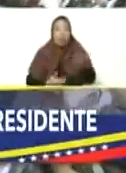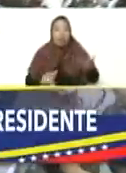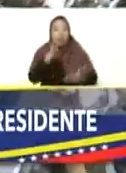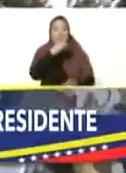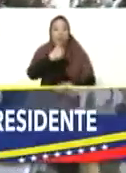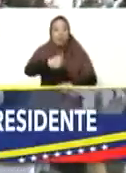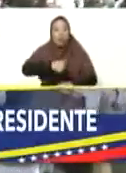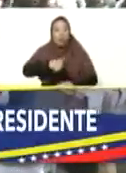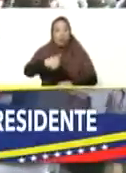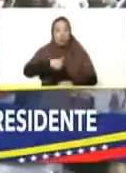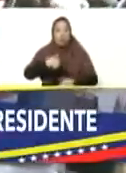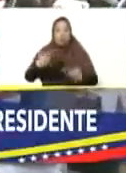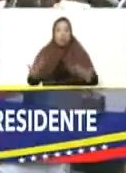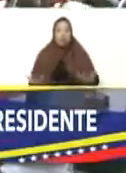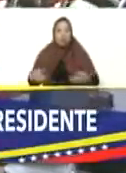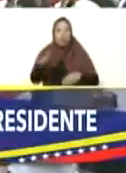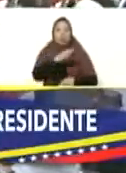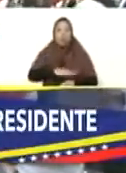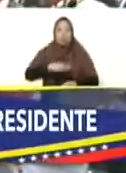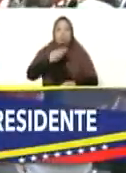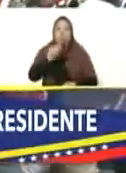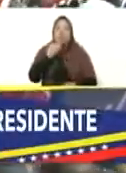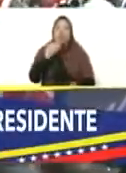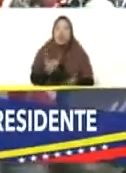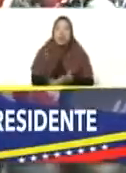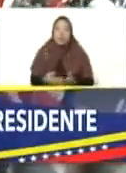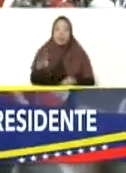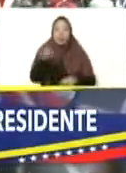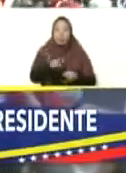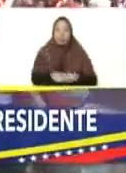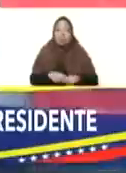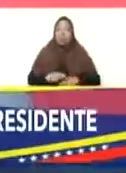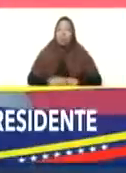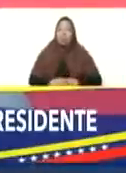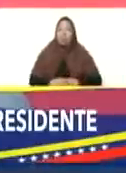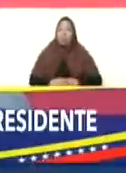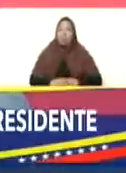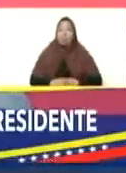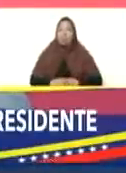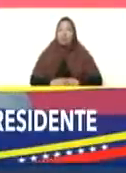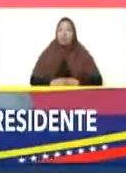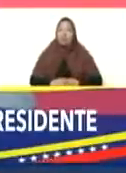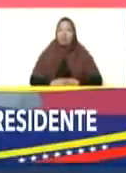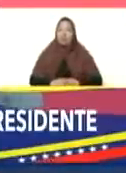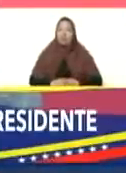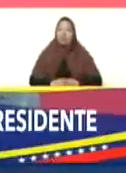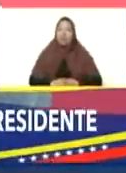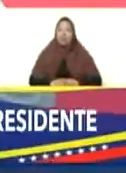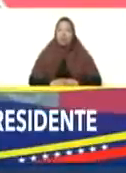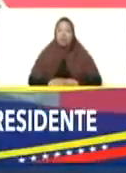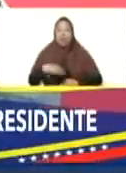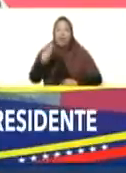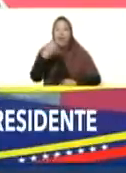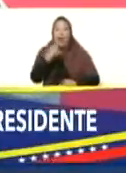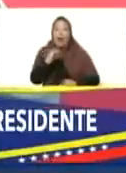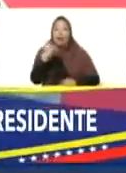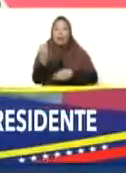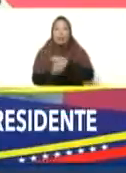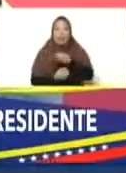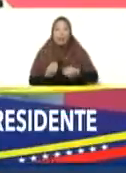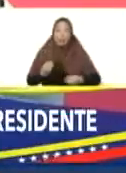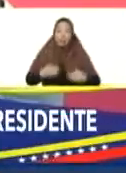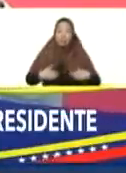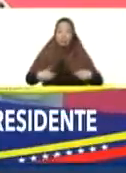que también ministro gracia rolling hay que tener fíjense ustedes hay que tener